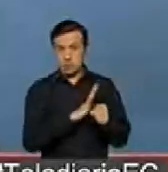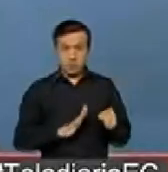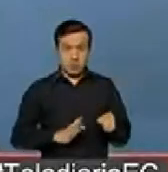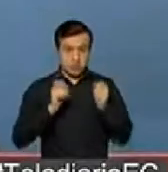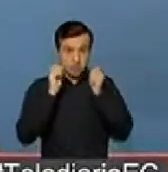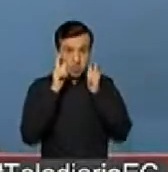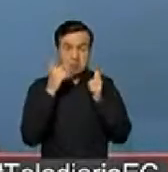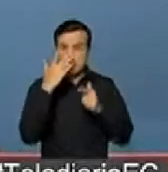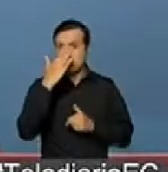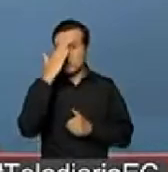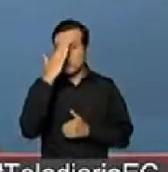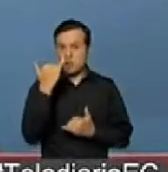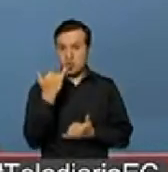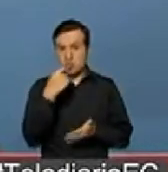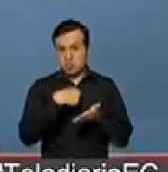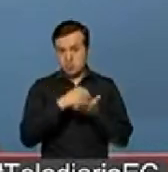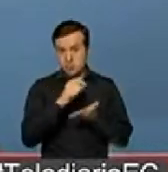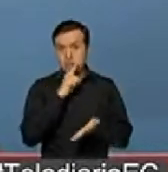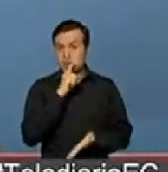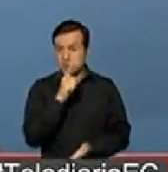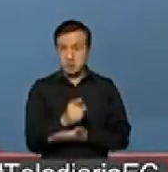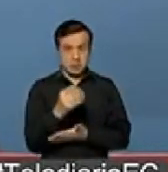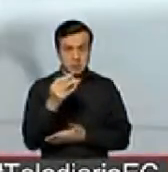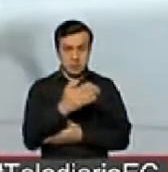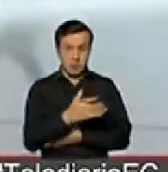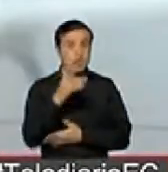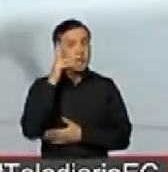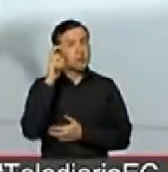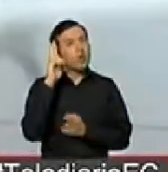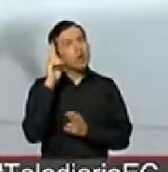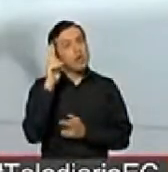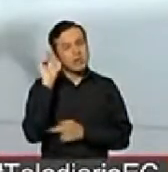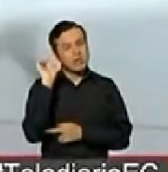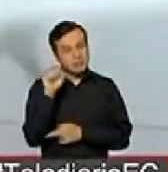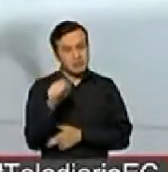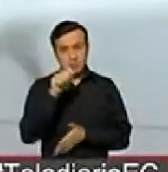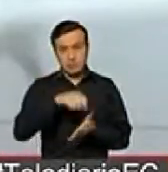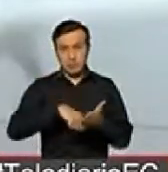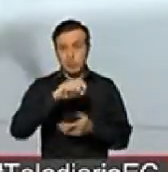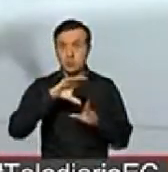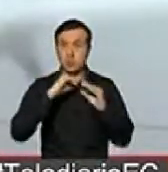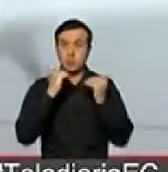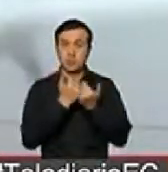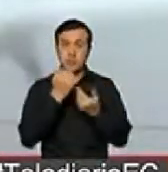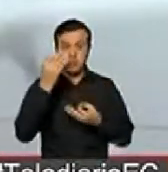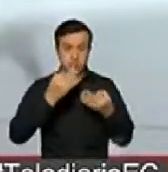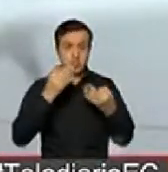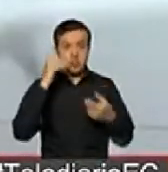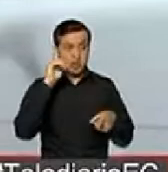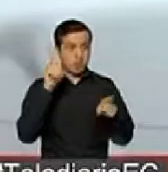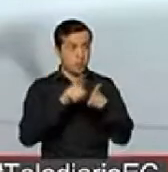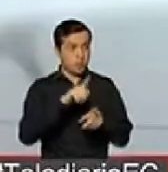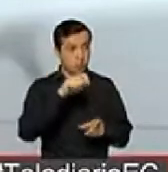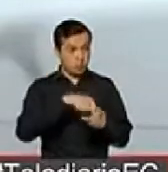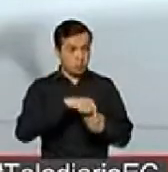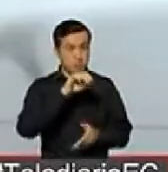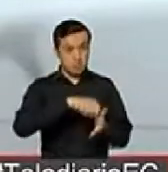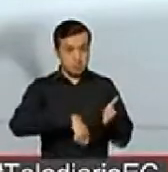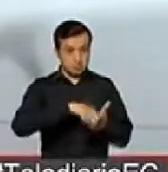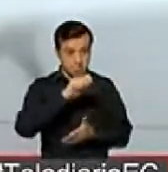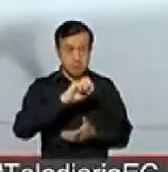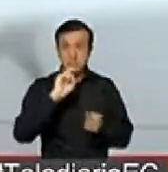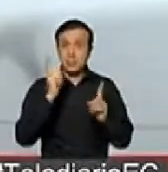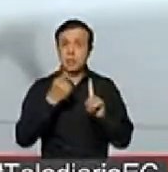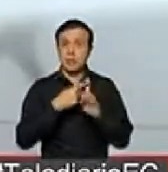tiene la certeza de que hoy será pues aprobado en segundo debate? Yo espero que así sea. Fue aprobado en la Comisión de Justicia por unanimidad y en el